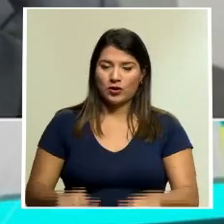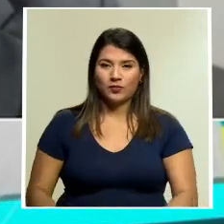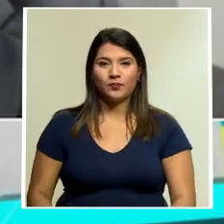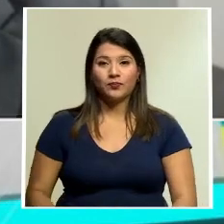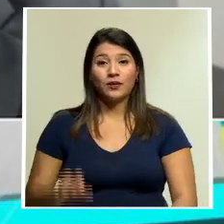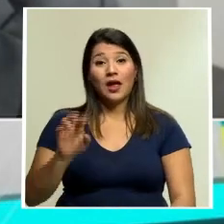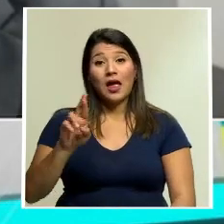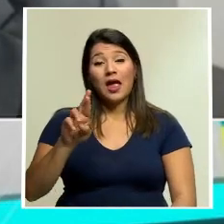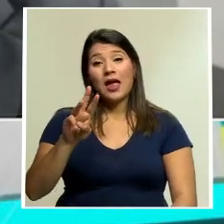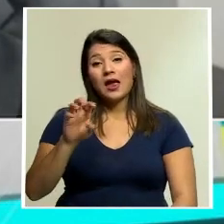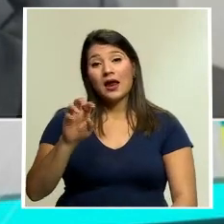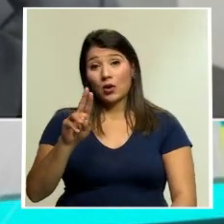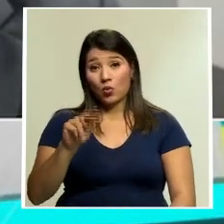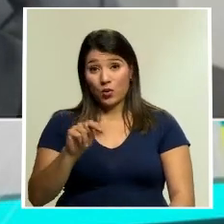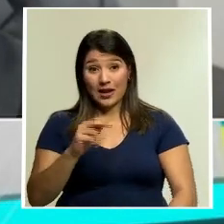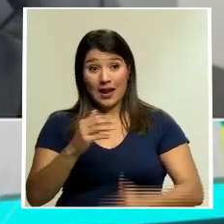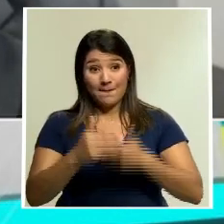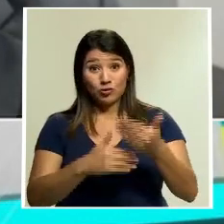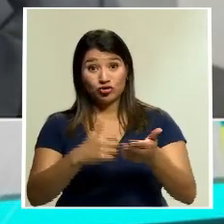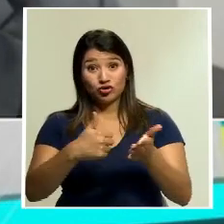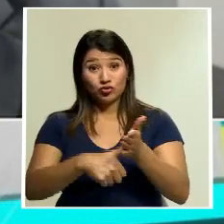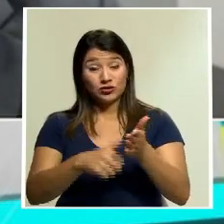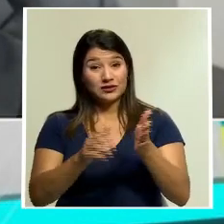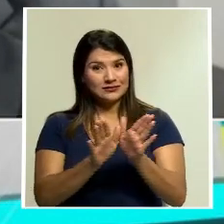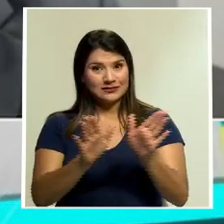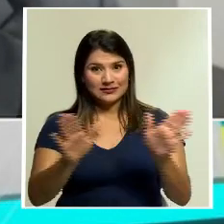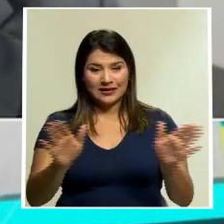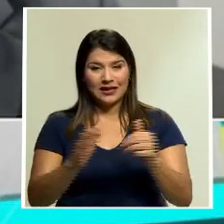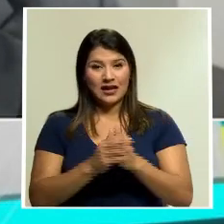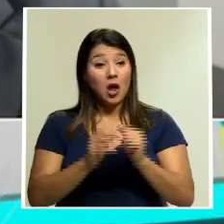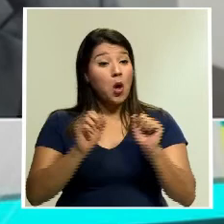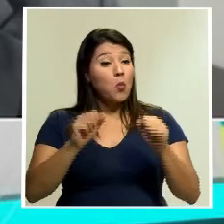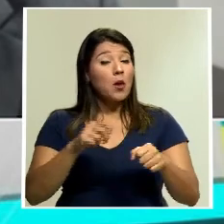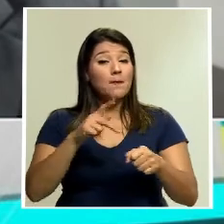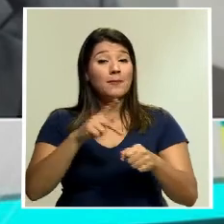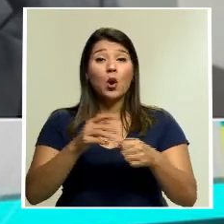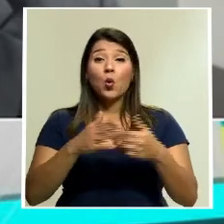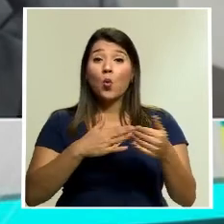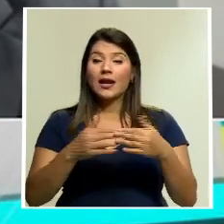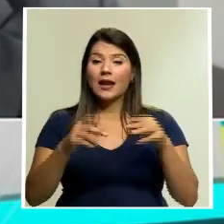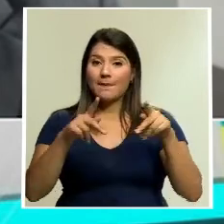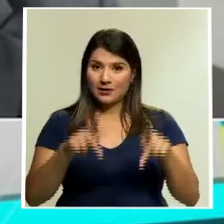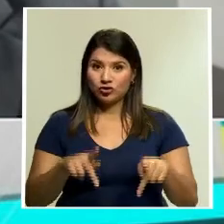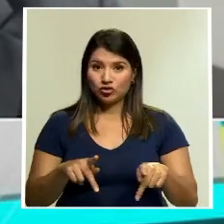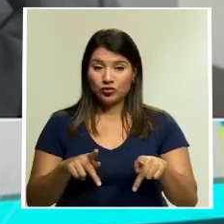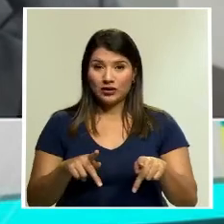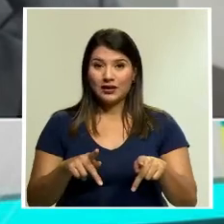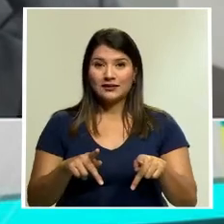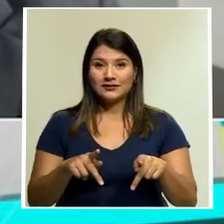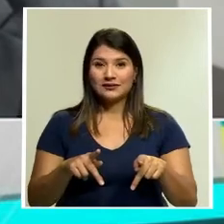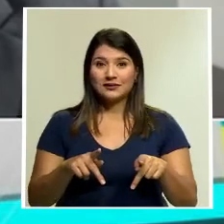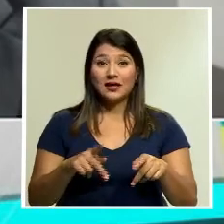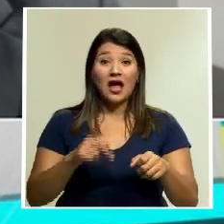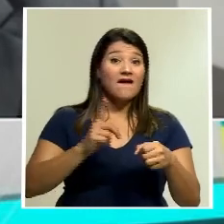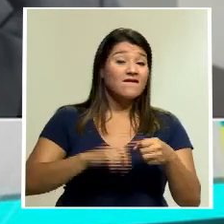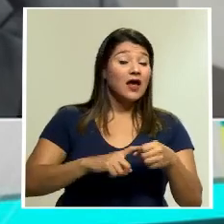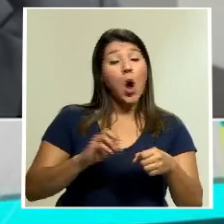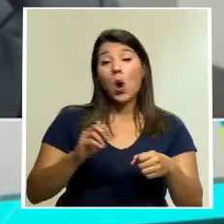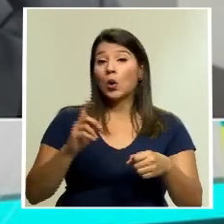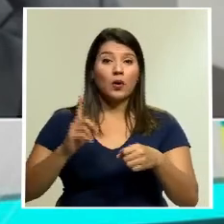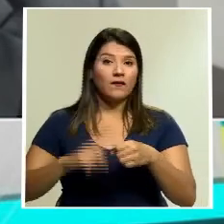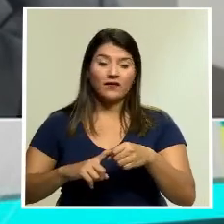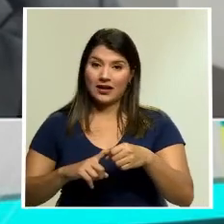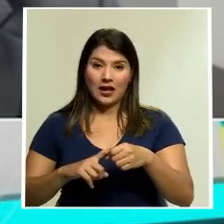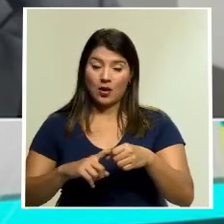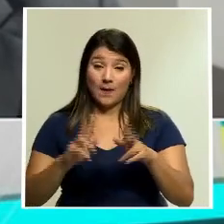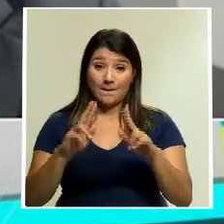Erwin, esta elección es abierta y pueden participar todas las personas empadronadas, sean afiliados o no a la